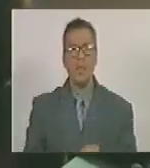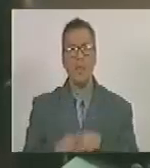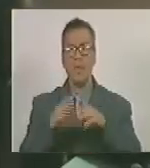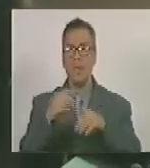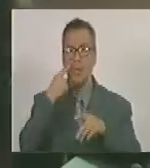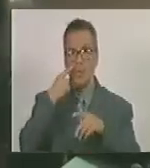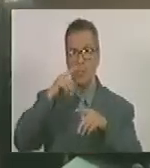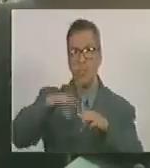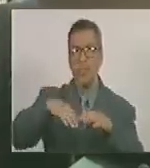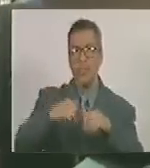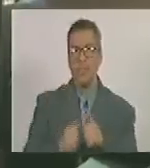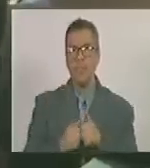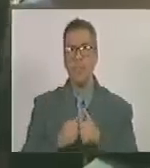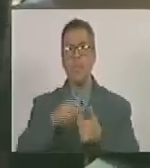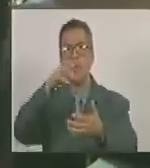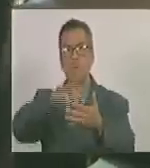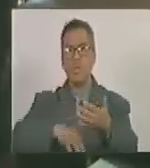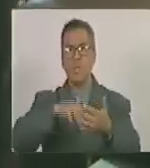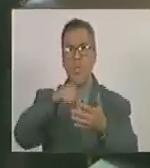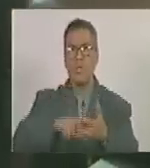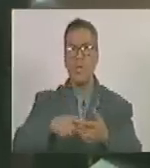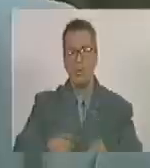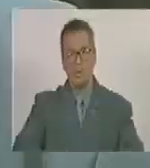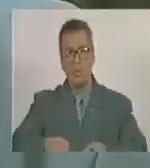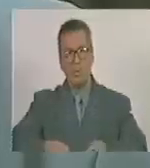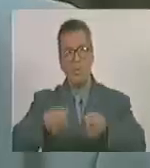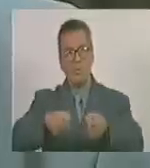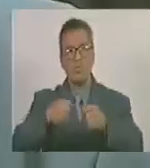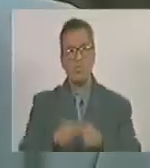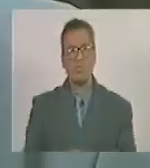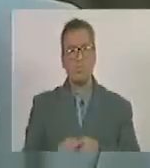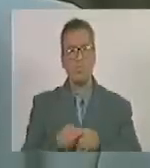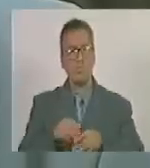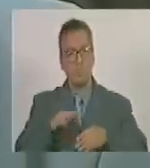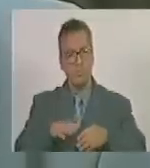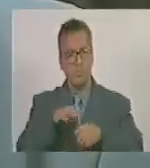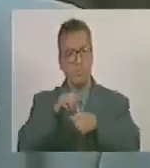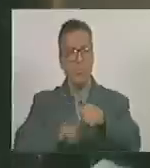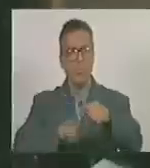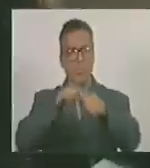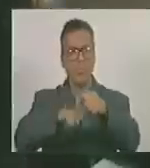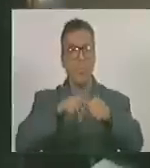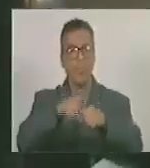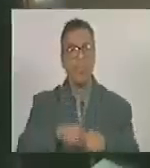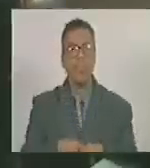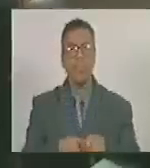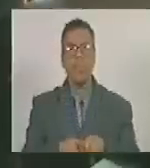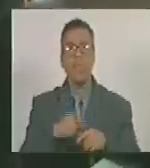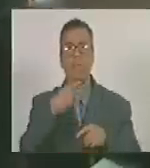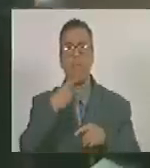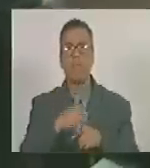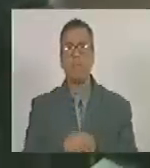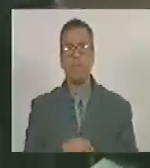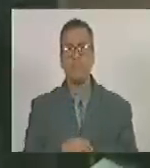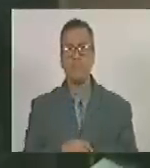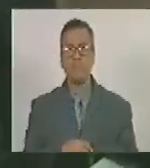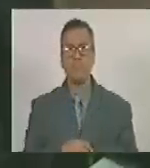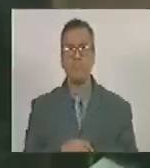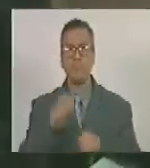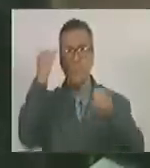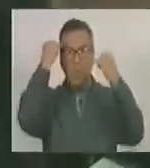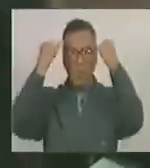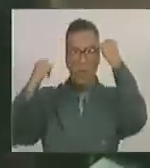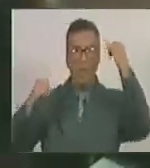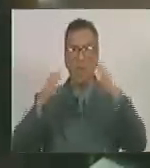sacando el lomo de mula, en carretilla, arrastrado, se las ingenian. Y llevan